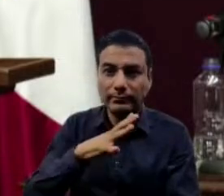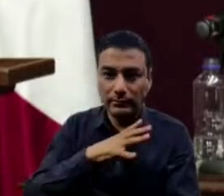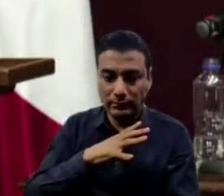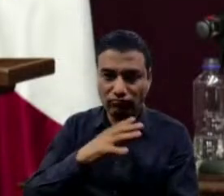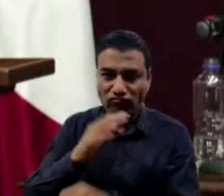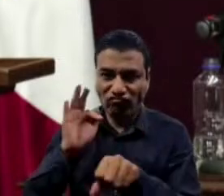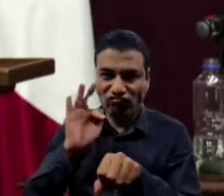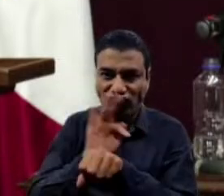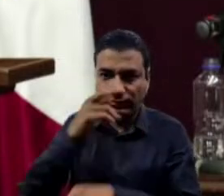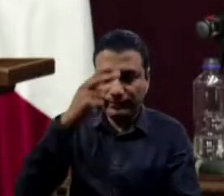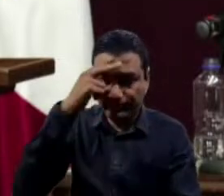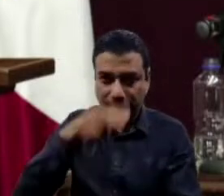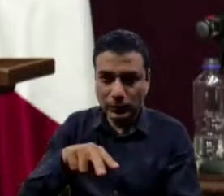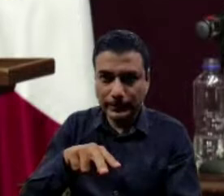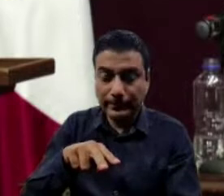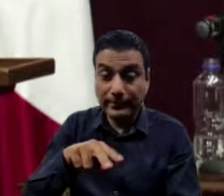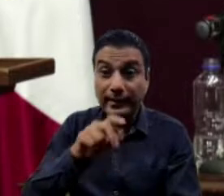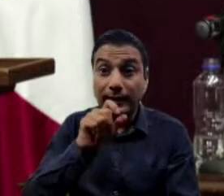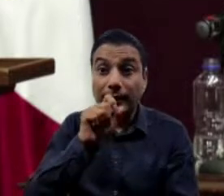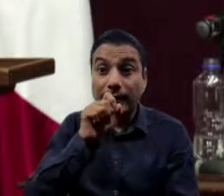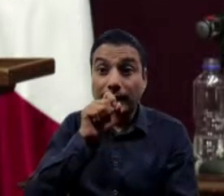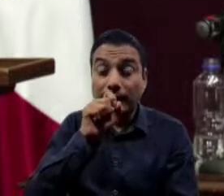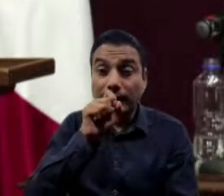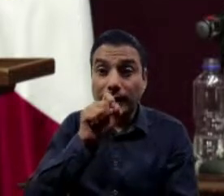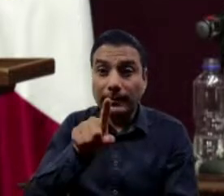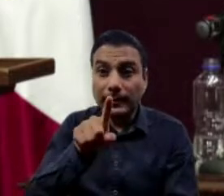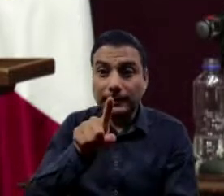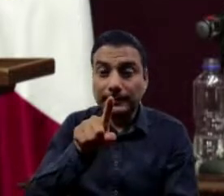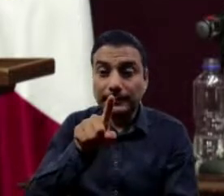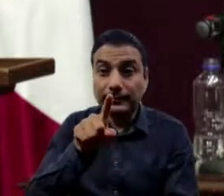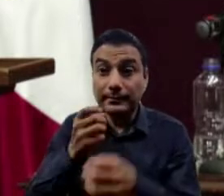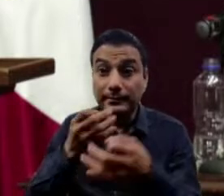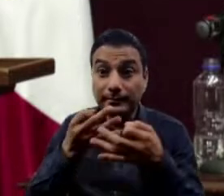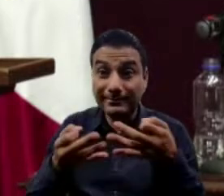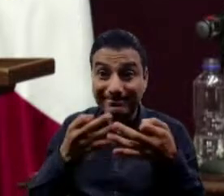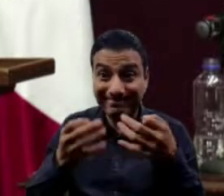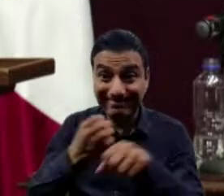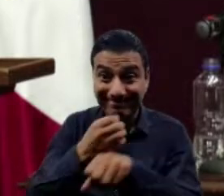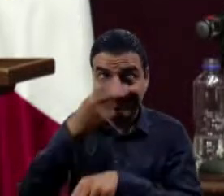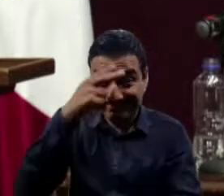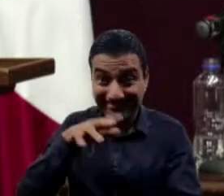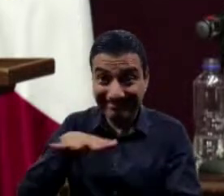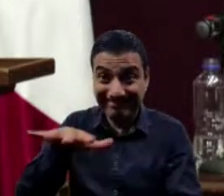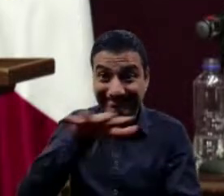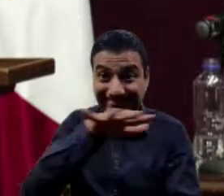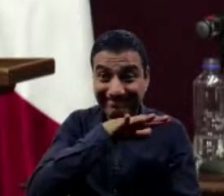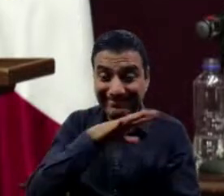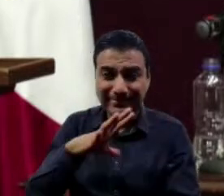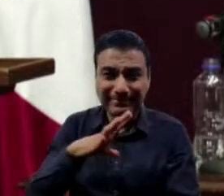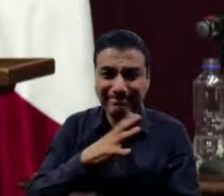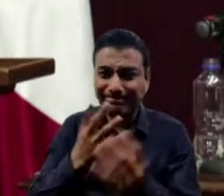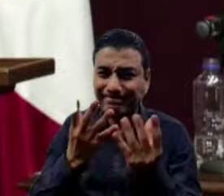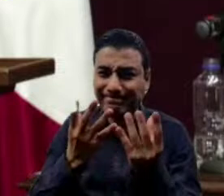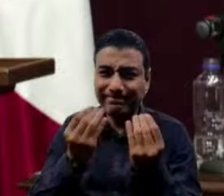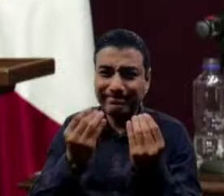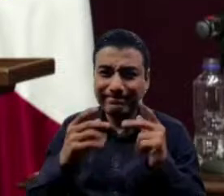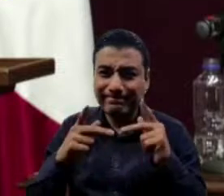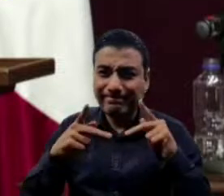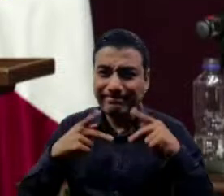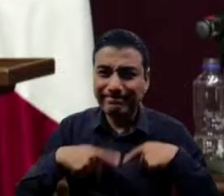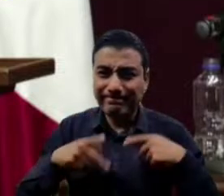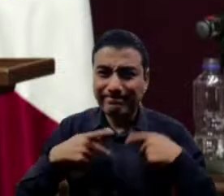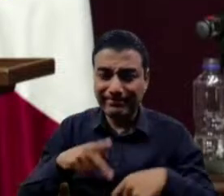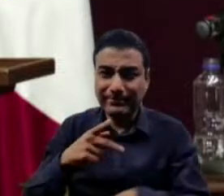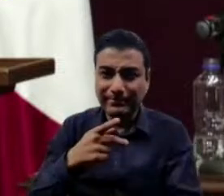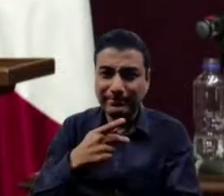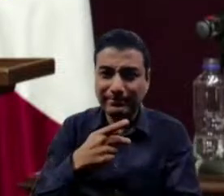país. Así como también el hecho de que en el territorio mexiquense se concentra el mayor número de personas en condición de